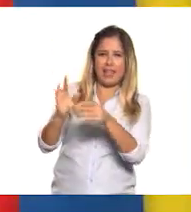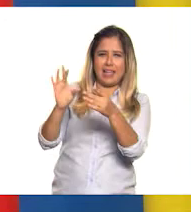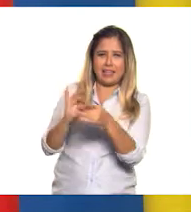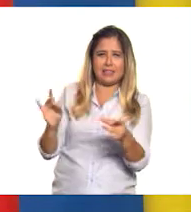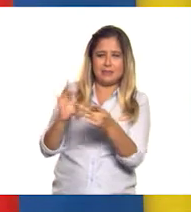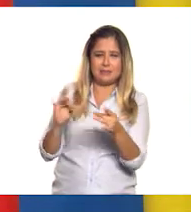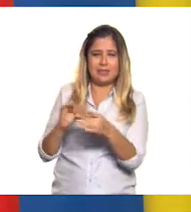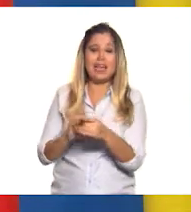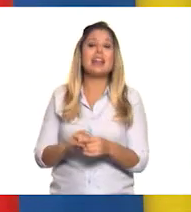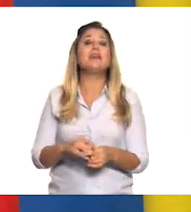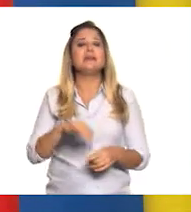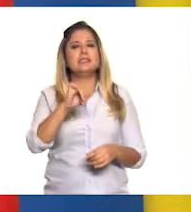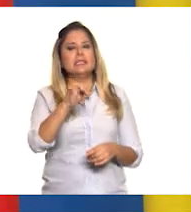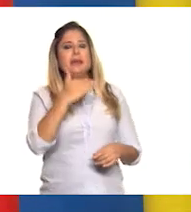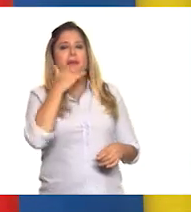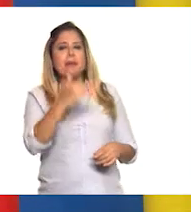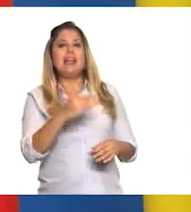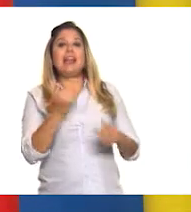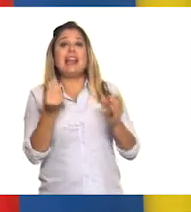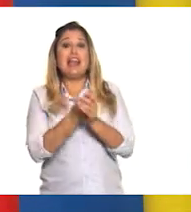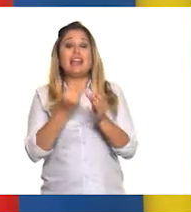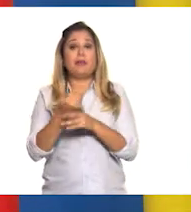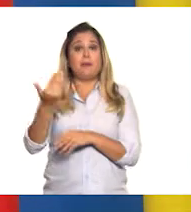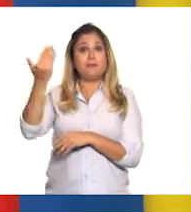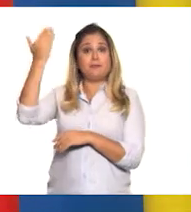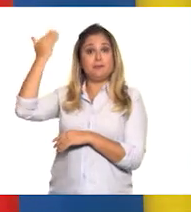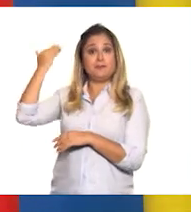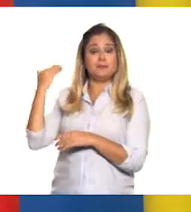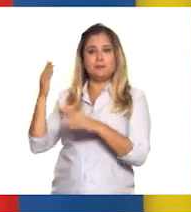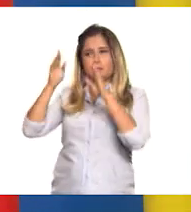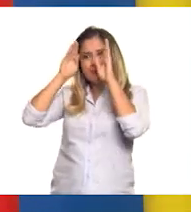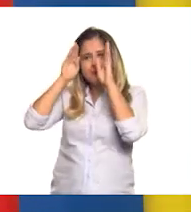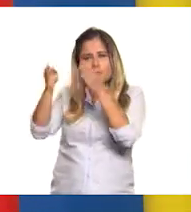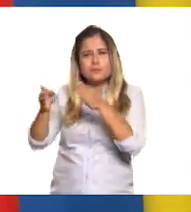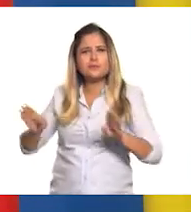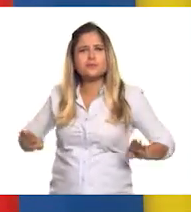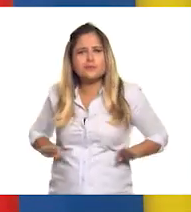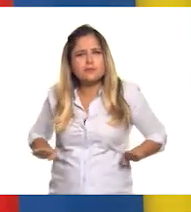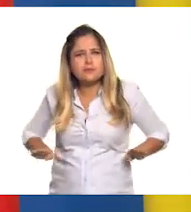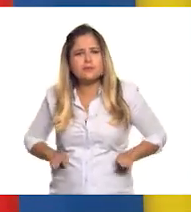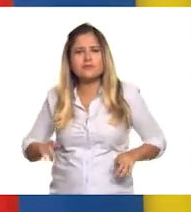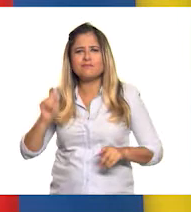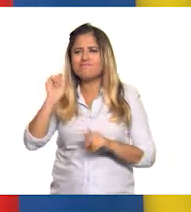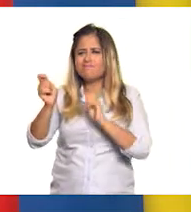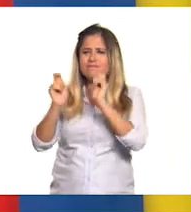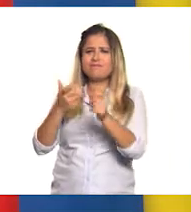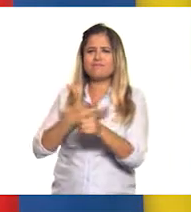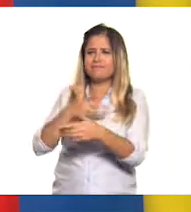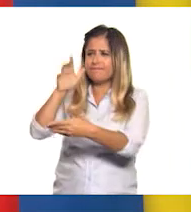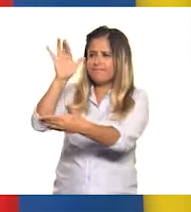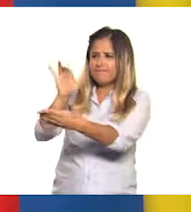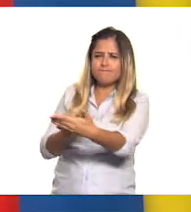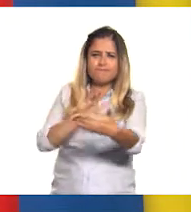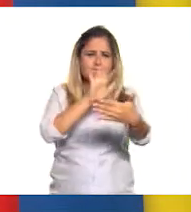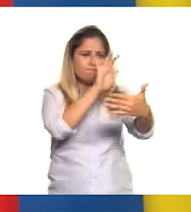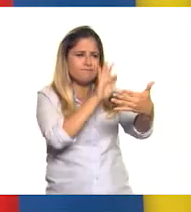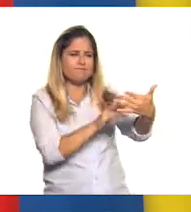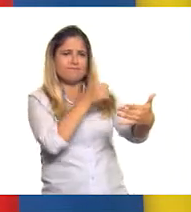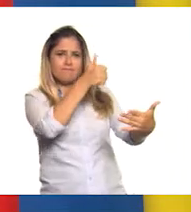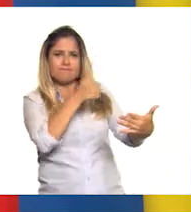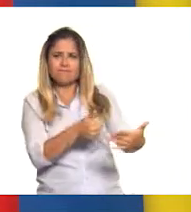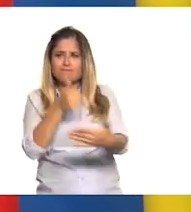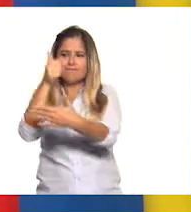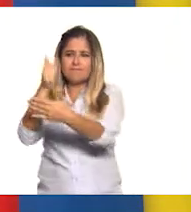bien. Porque, como dice, en las clases pasadas nos centramos en las características de ambos tipos de textos. Y me parece